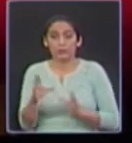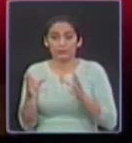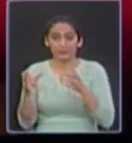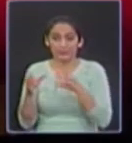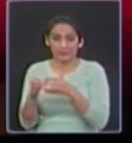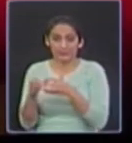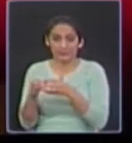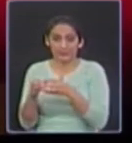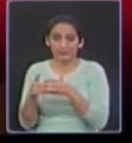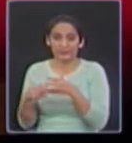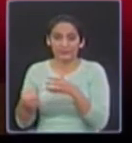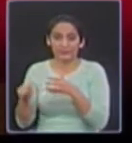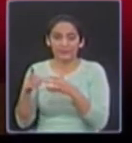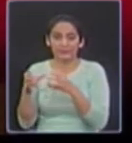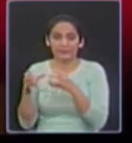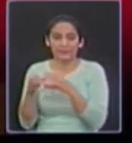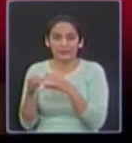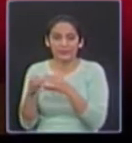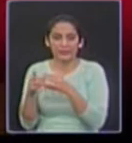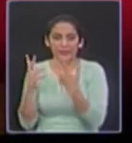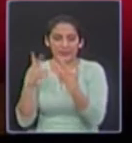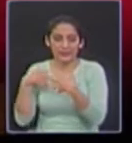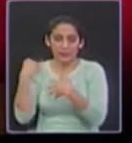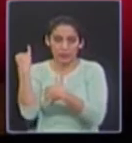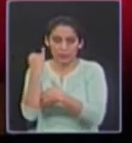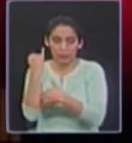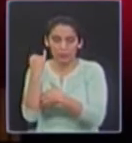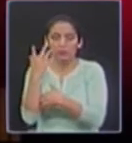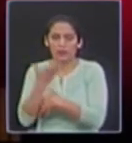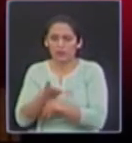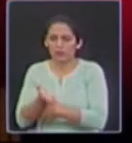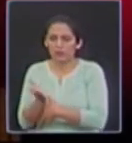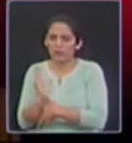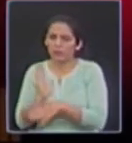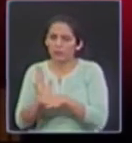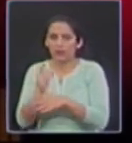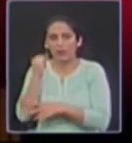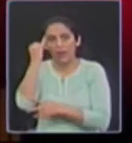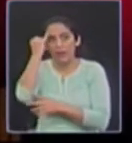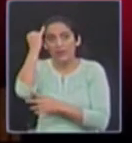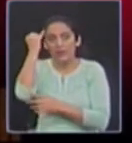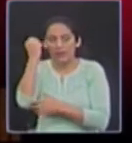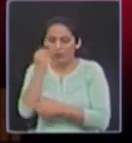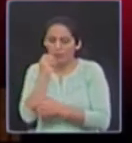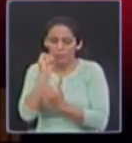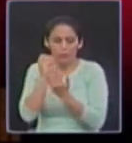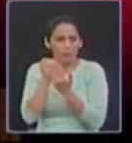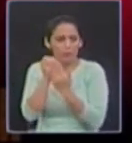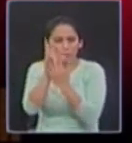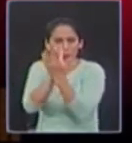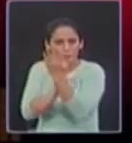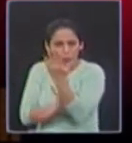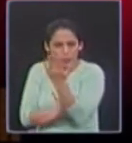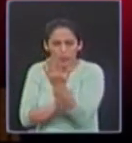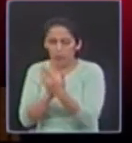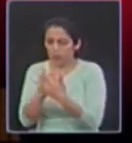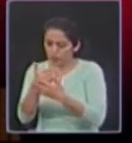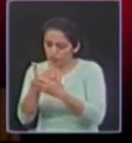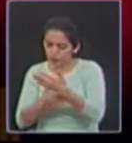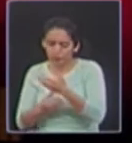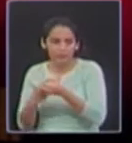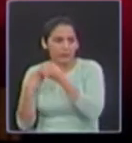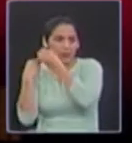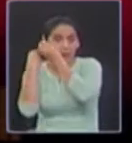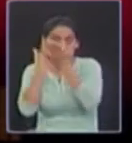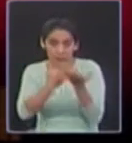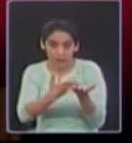han tenido algún acercamiento con los candidatos, han presentado propuestas, algún documento, es decir, han formalizado sus inquietudes y sus